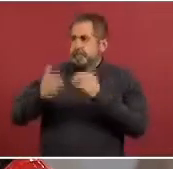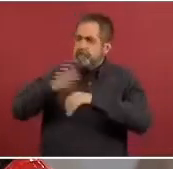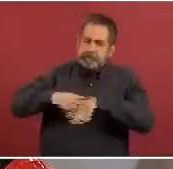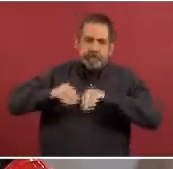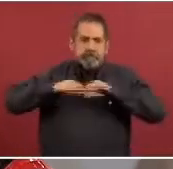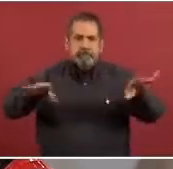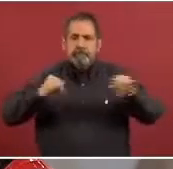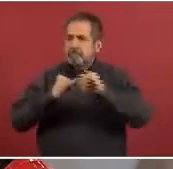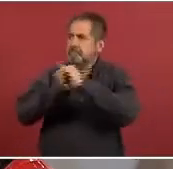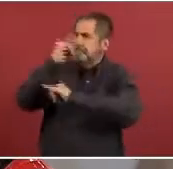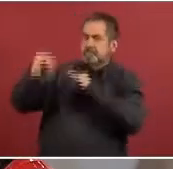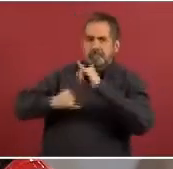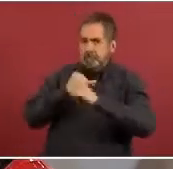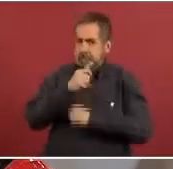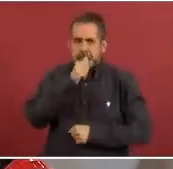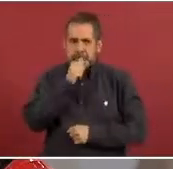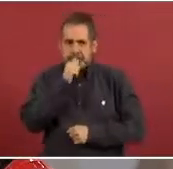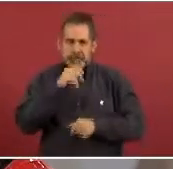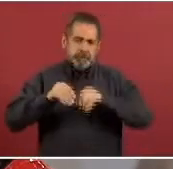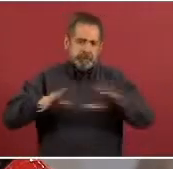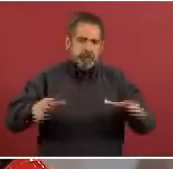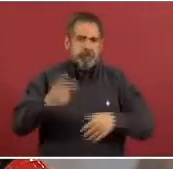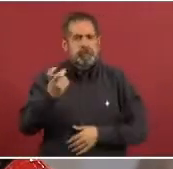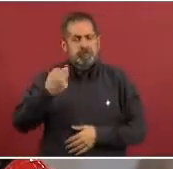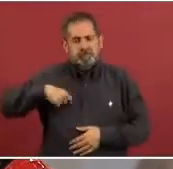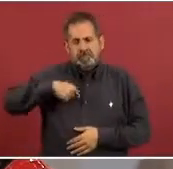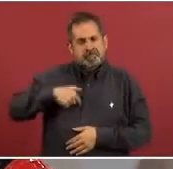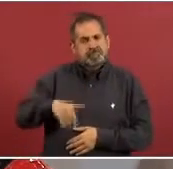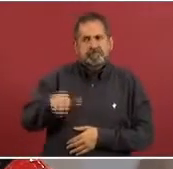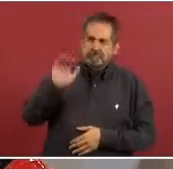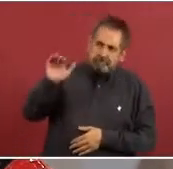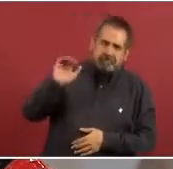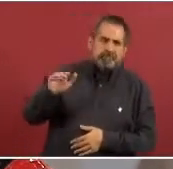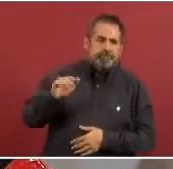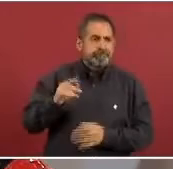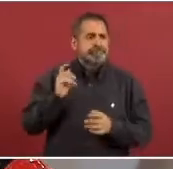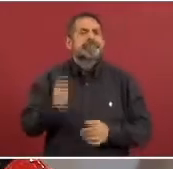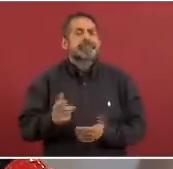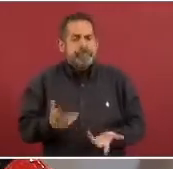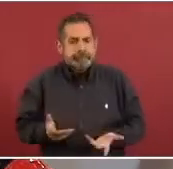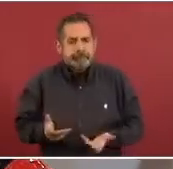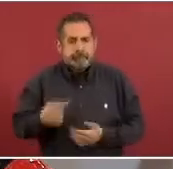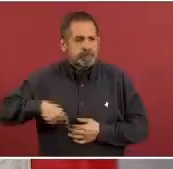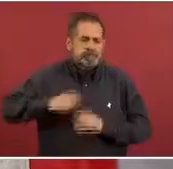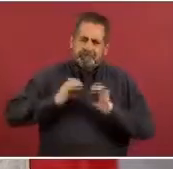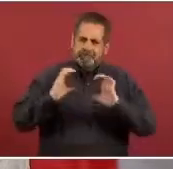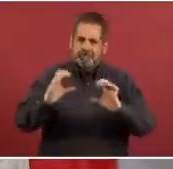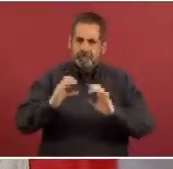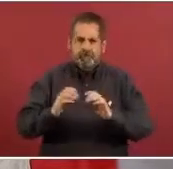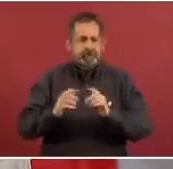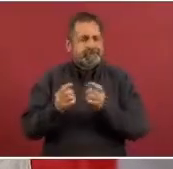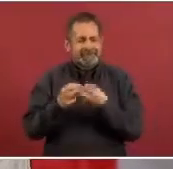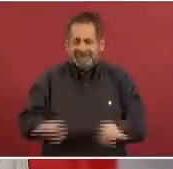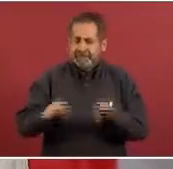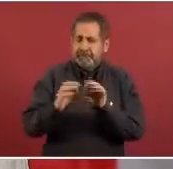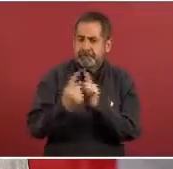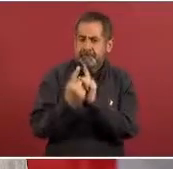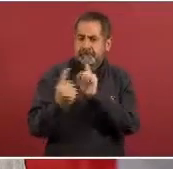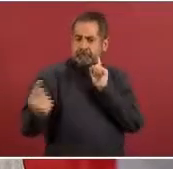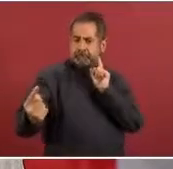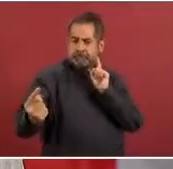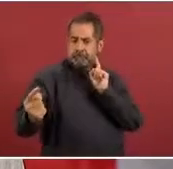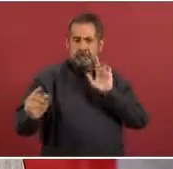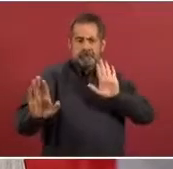nivel internacional, por lo que hemos insistido en extremar las precauciones y las medidas de sana distancia entre las